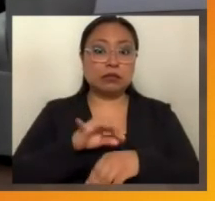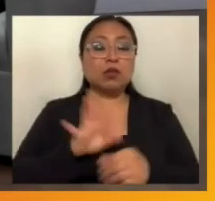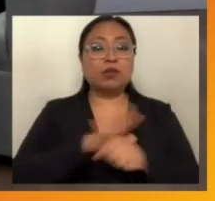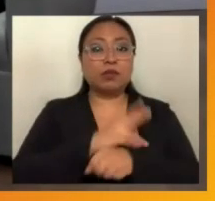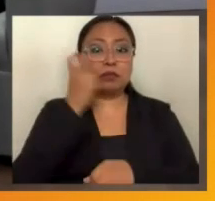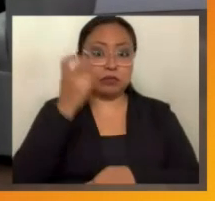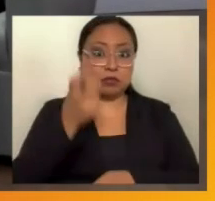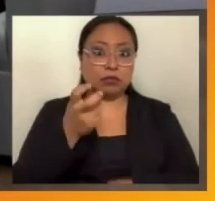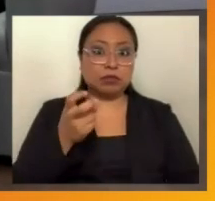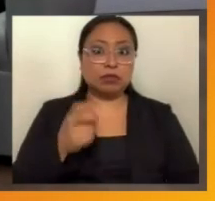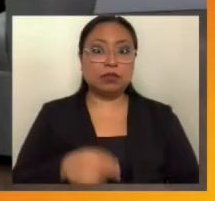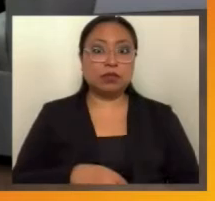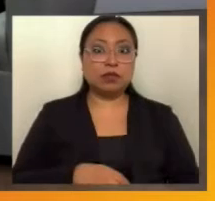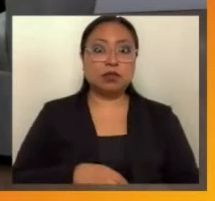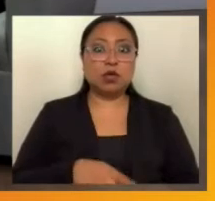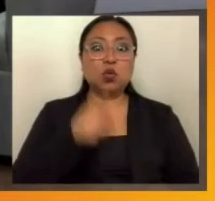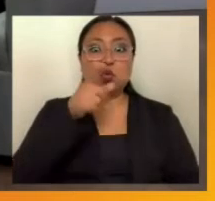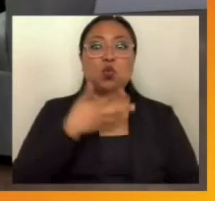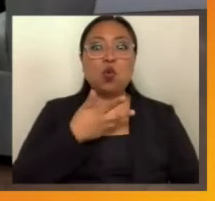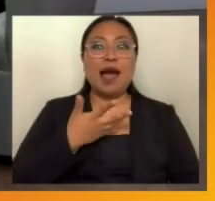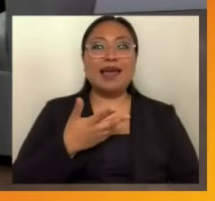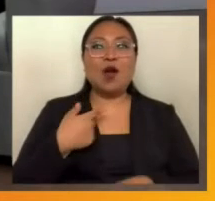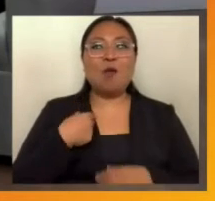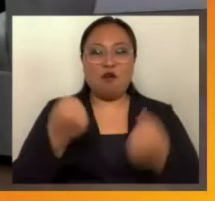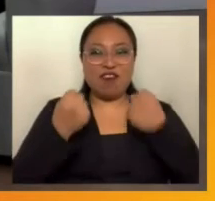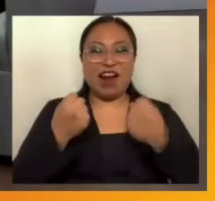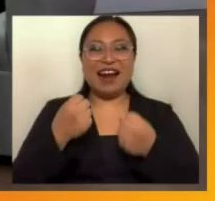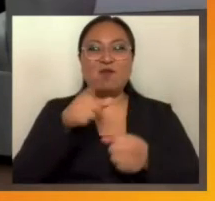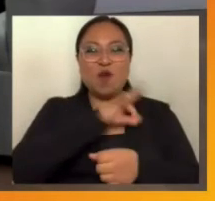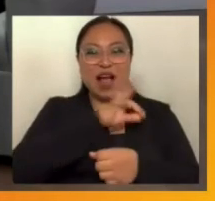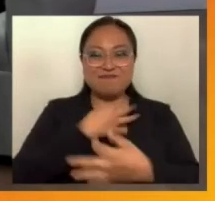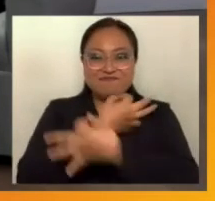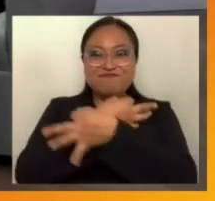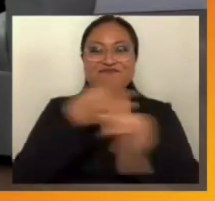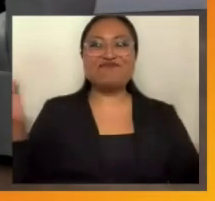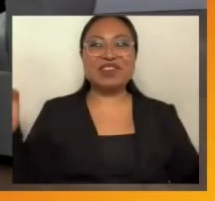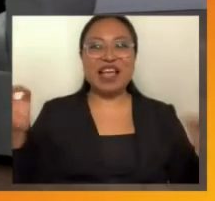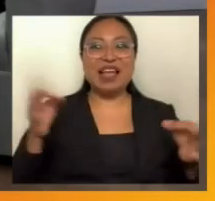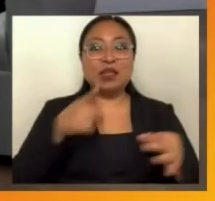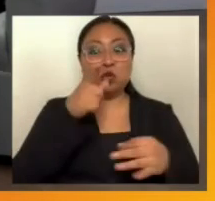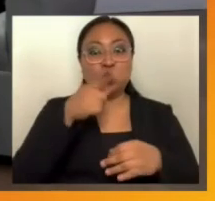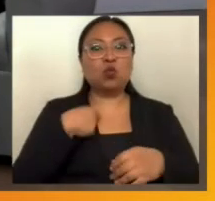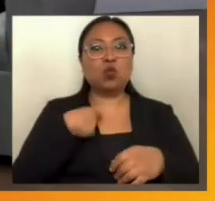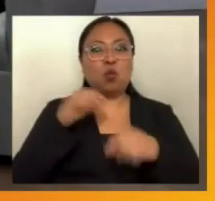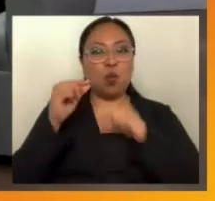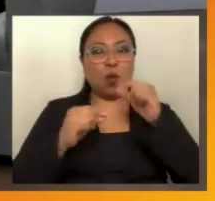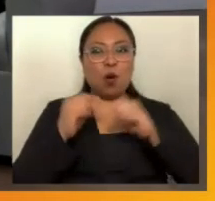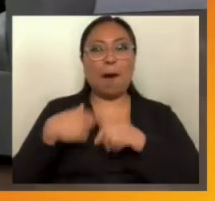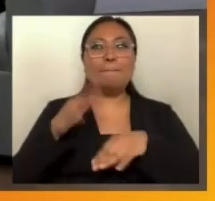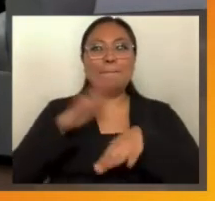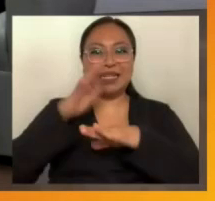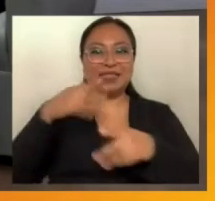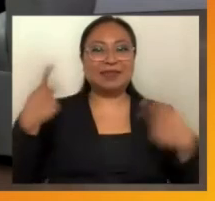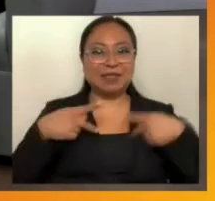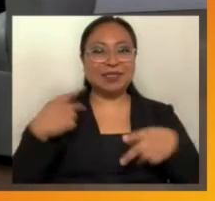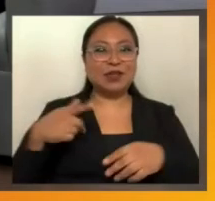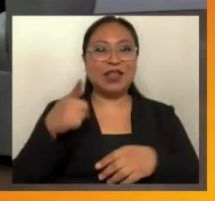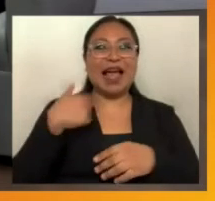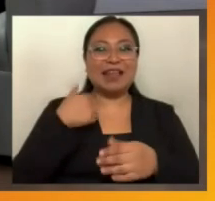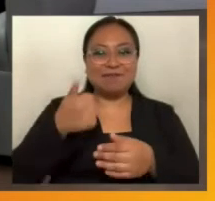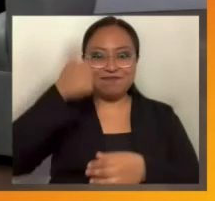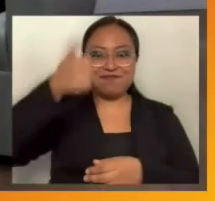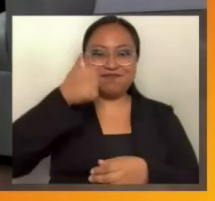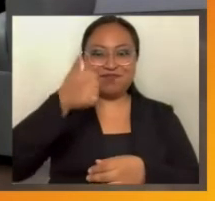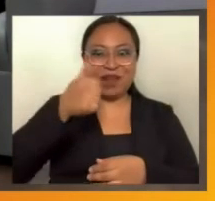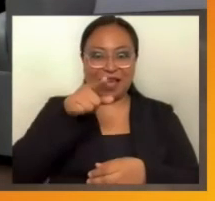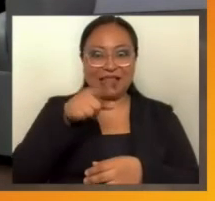precisamente esta voz que tienes en redes sociales, a la vez pues que obviamente vas creciendo tu número de seguidores, pues yo creo que también nos